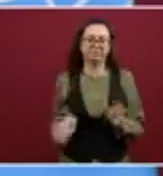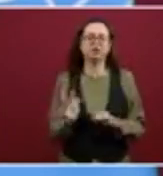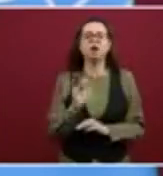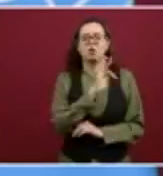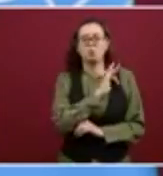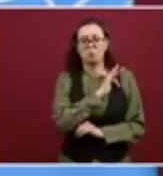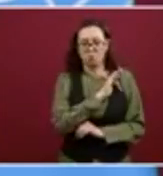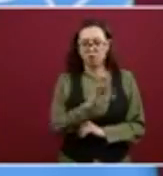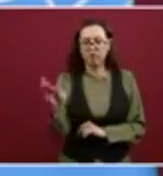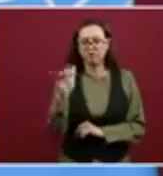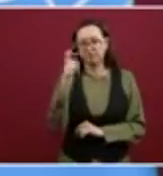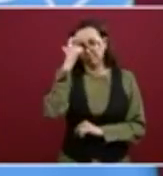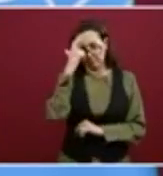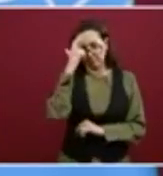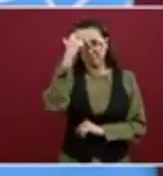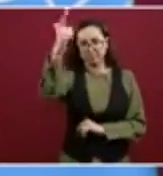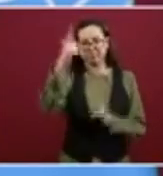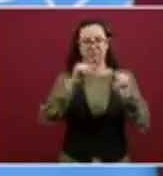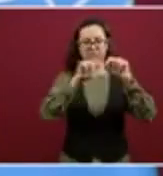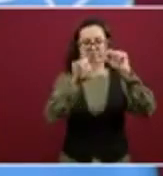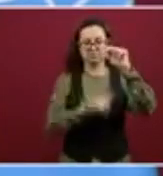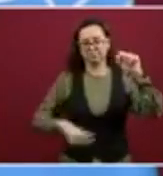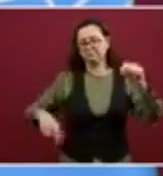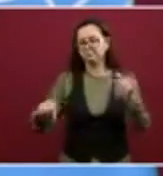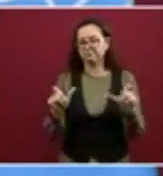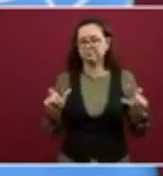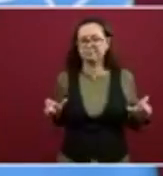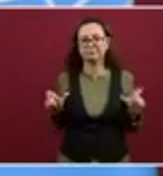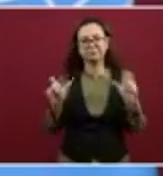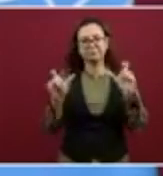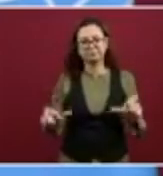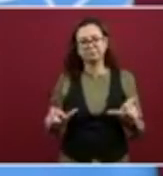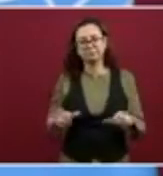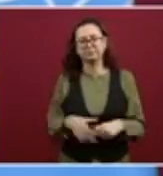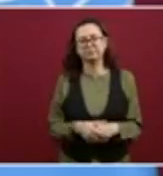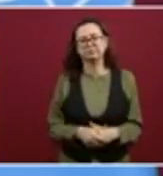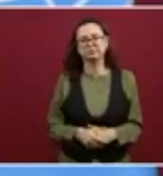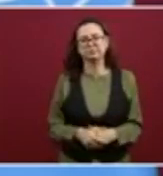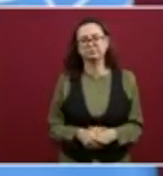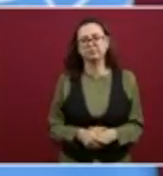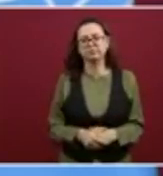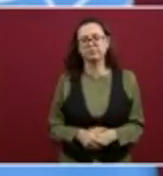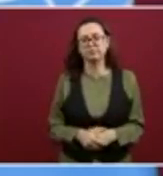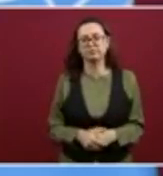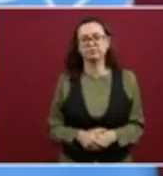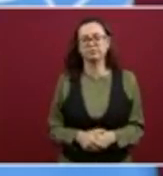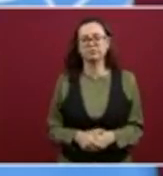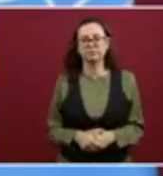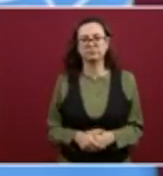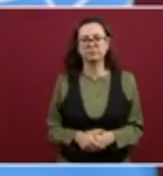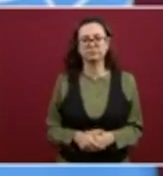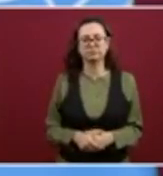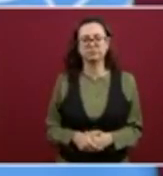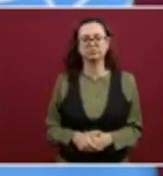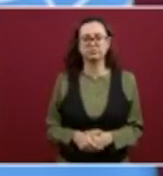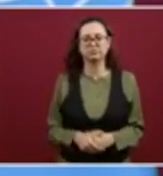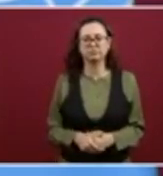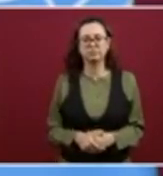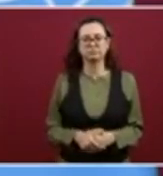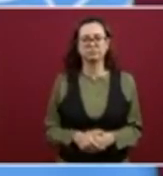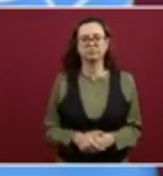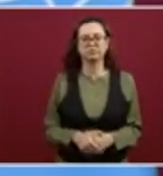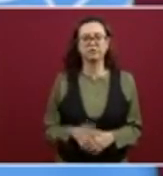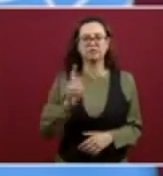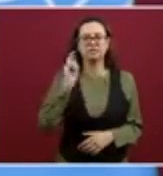se creó la Guardia Nacional, y esto significa pues sumar